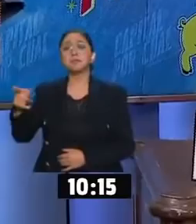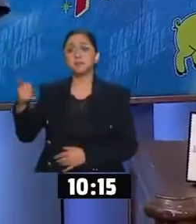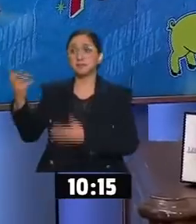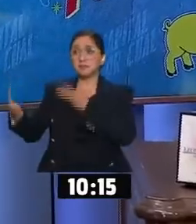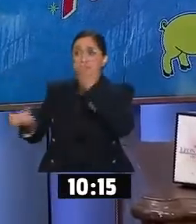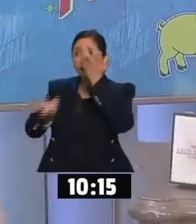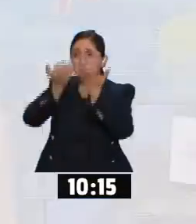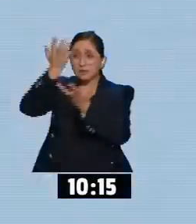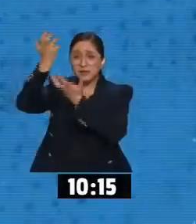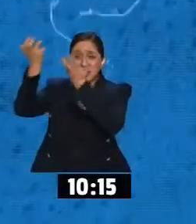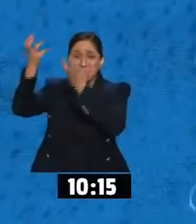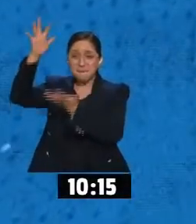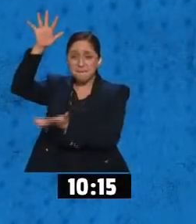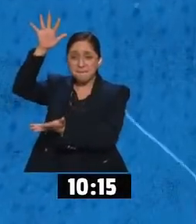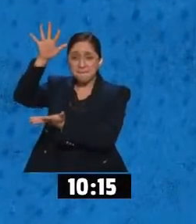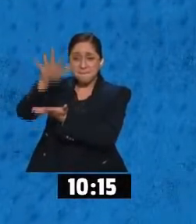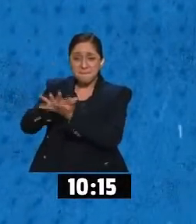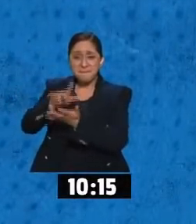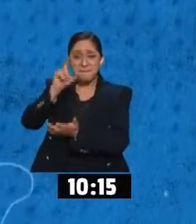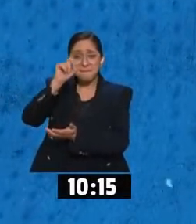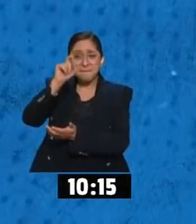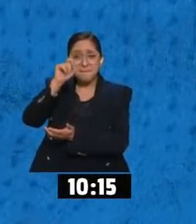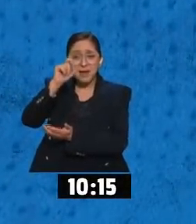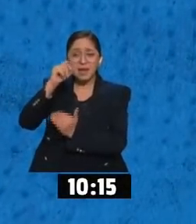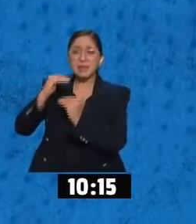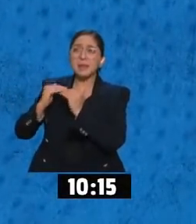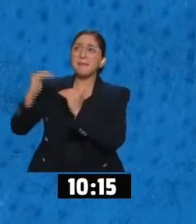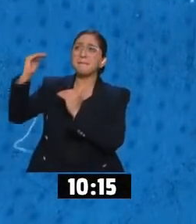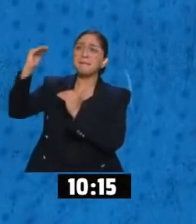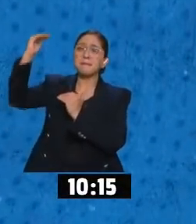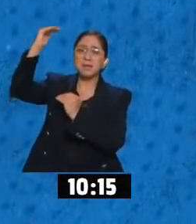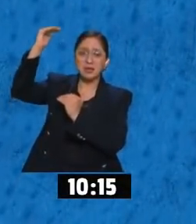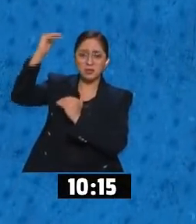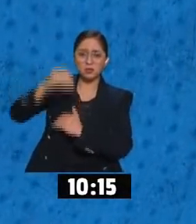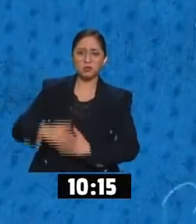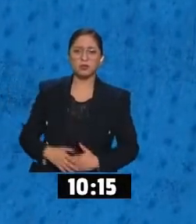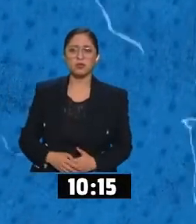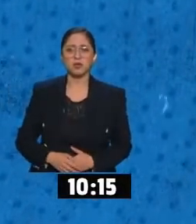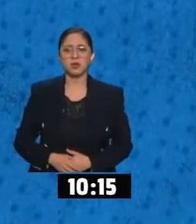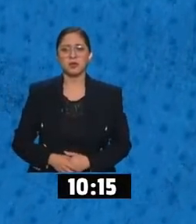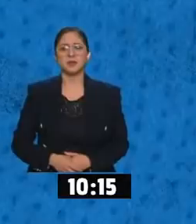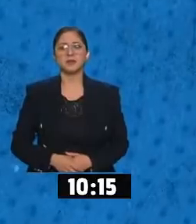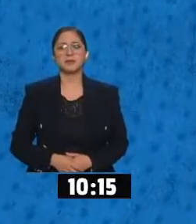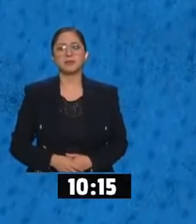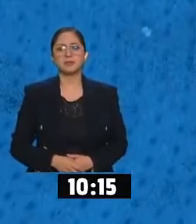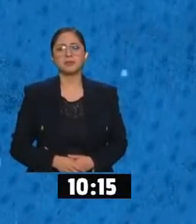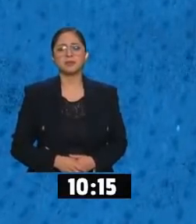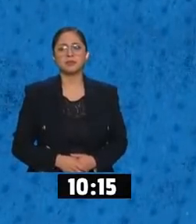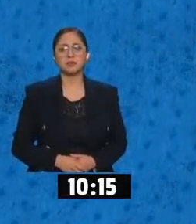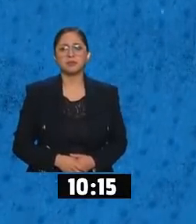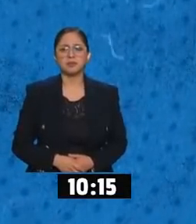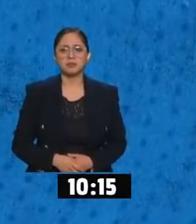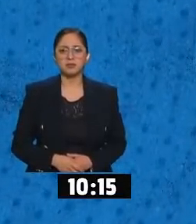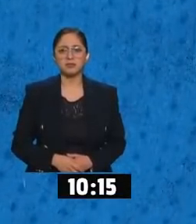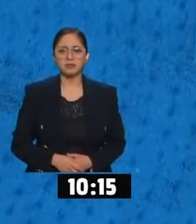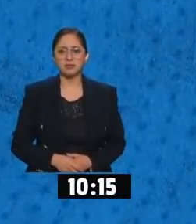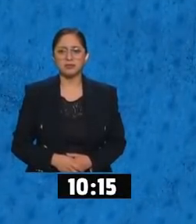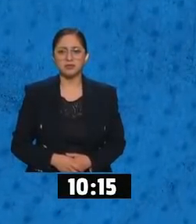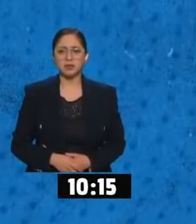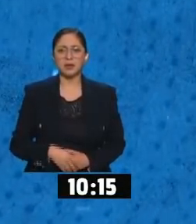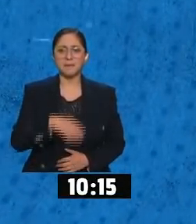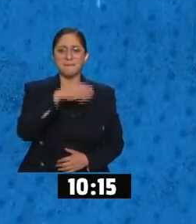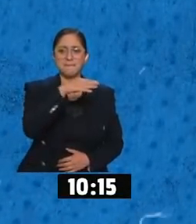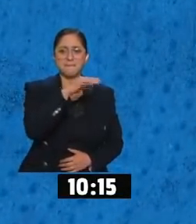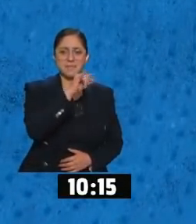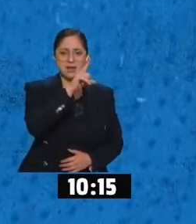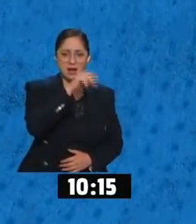de 20 pisos en Milán. ¡Macamo! No está ¡Porca Madonna! No está en la misma ciudad Pisa y Milán. No, entonces